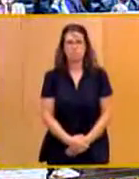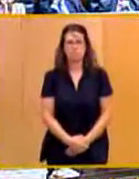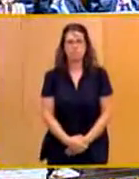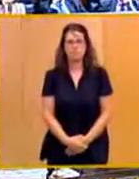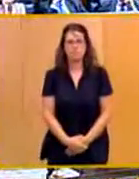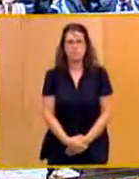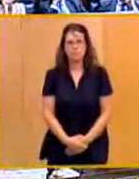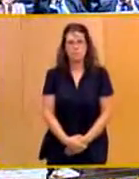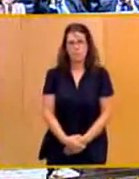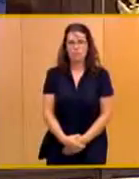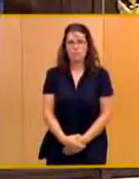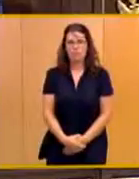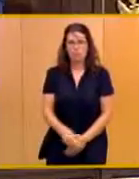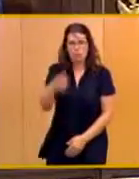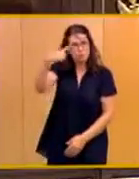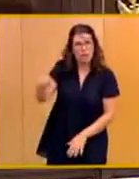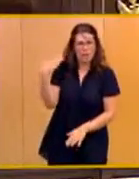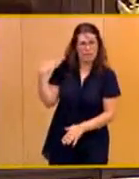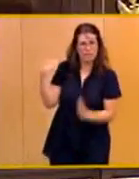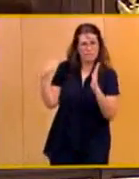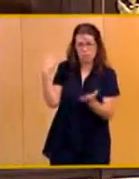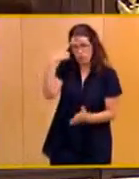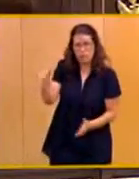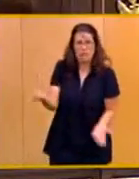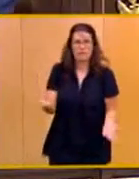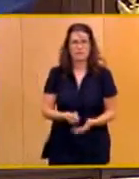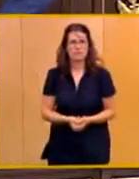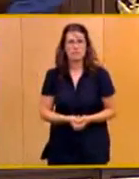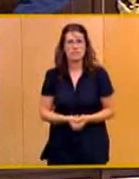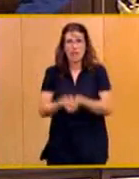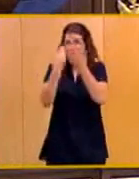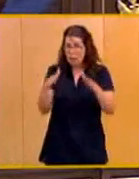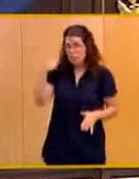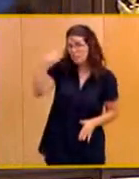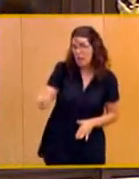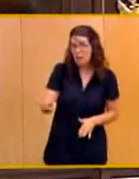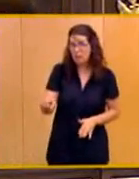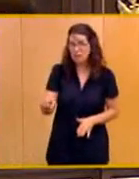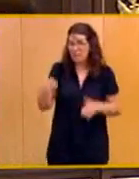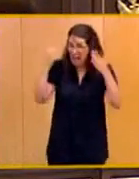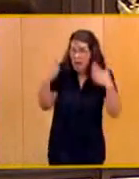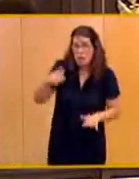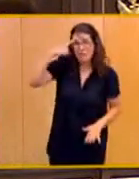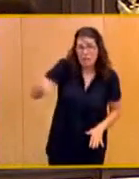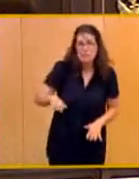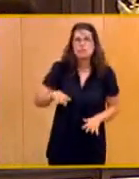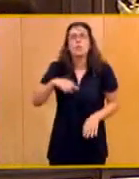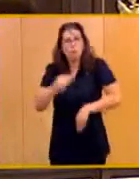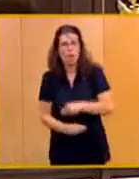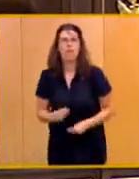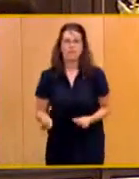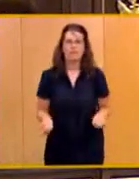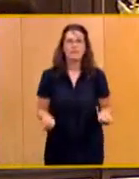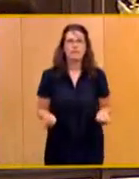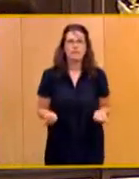Esto lo sabía usted, señor Rajoy, y aún así, sabiéndolo, lo hizo, porque pensó